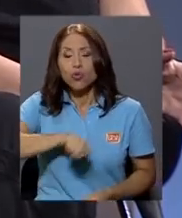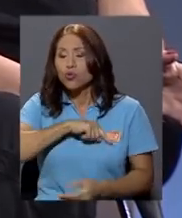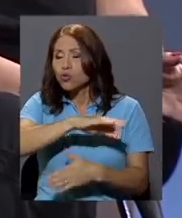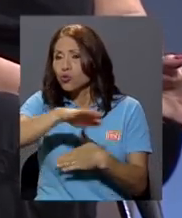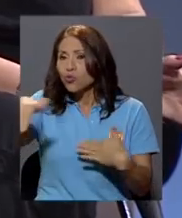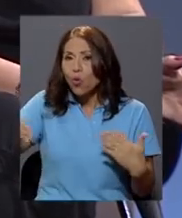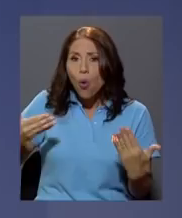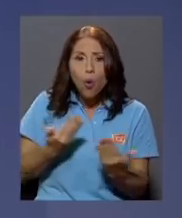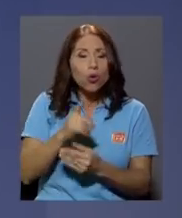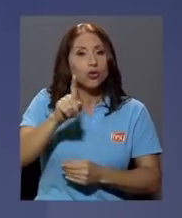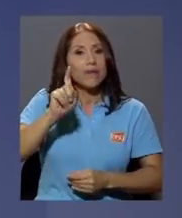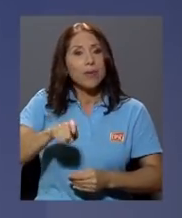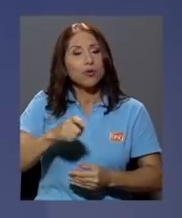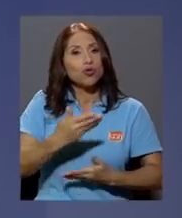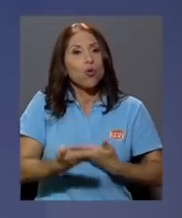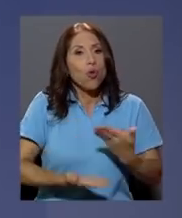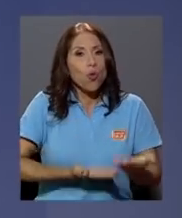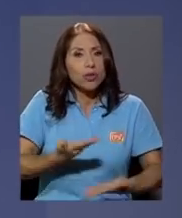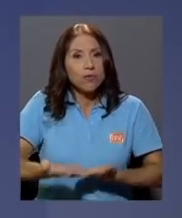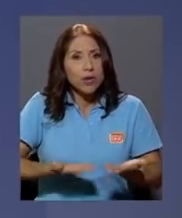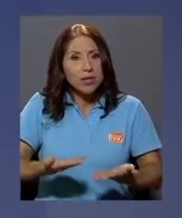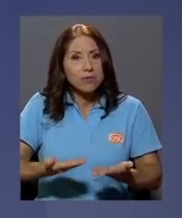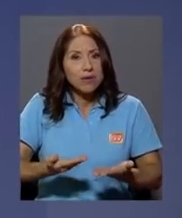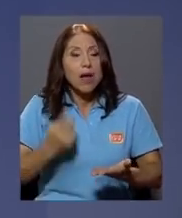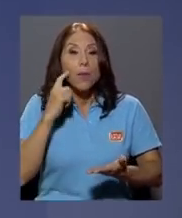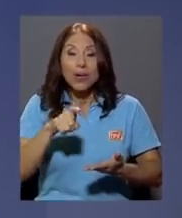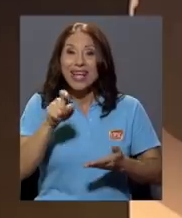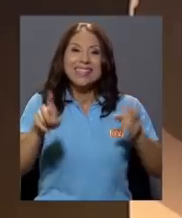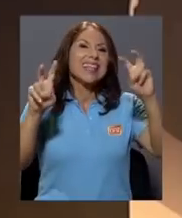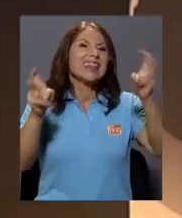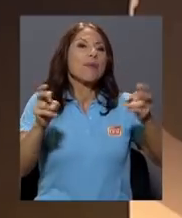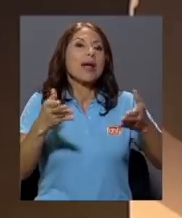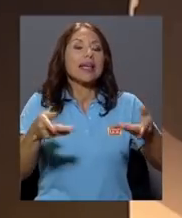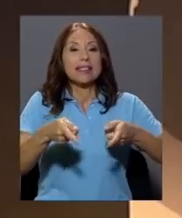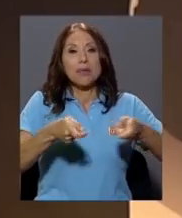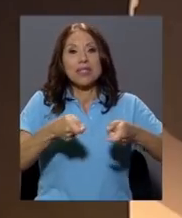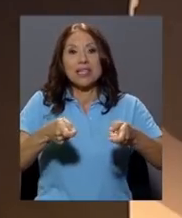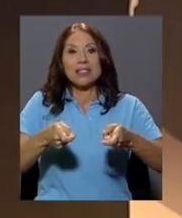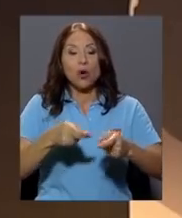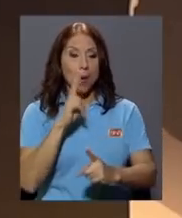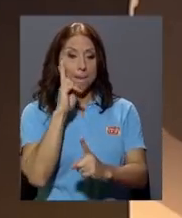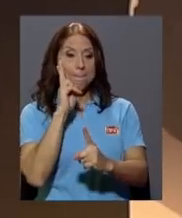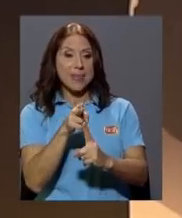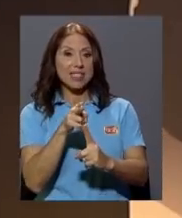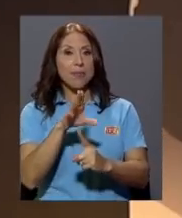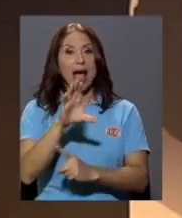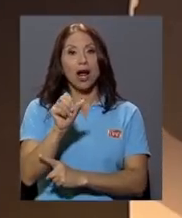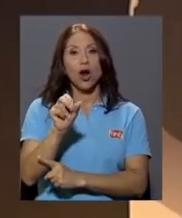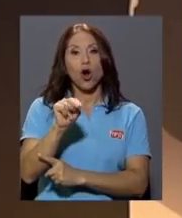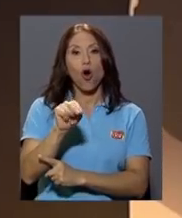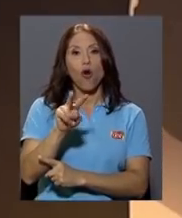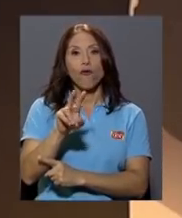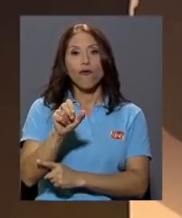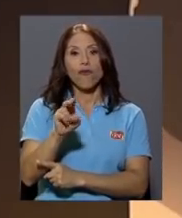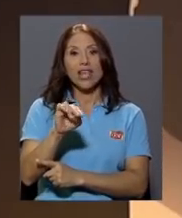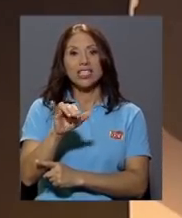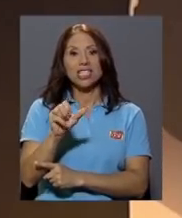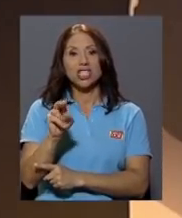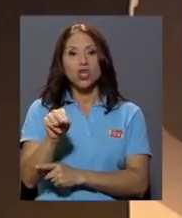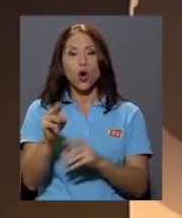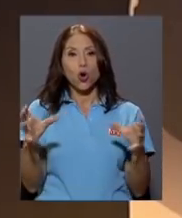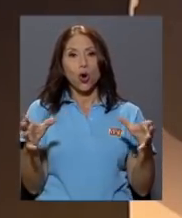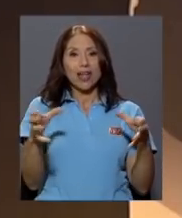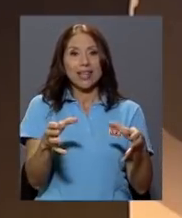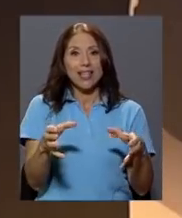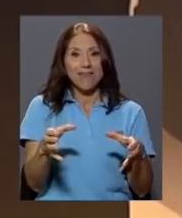debemos todos contribuir, porque es un tema de administración y la misma convención colectiva. Tenemos mutuo acuerdo